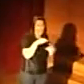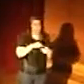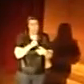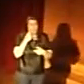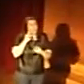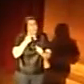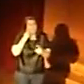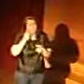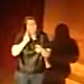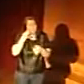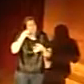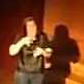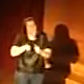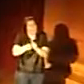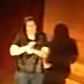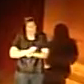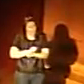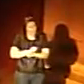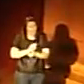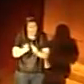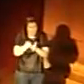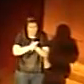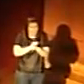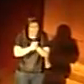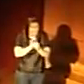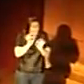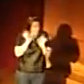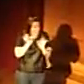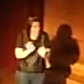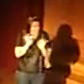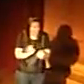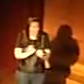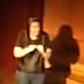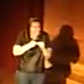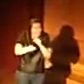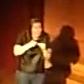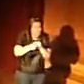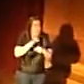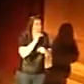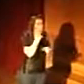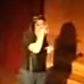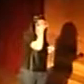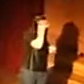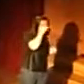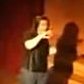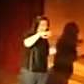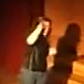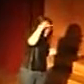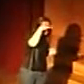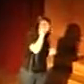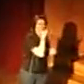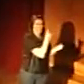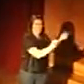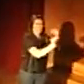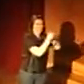los monumentos del pasado de Reproducir exactamente sus proporciones no fantasiados como lo hacía per villamil sino sus